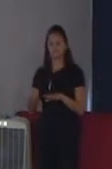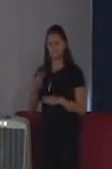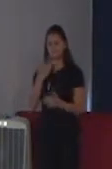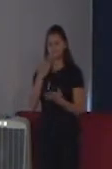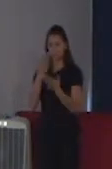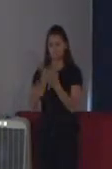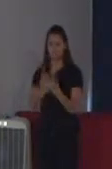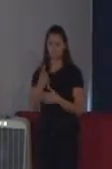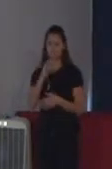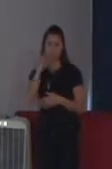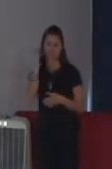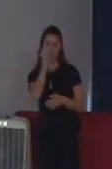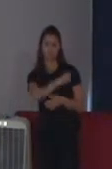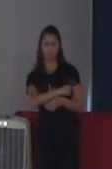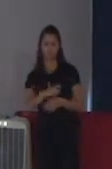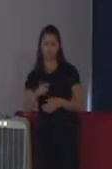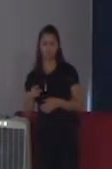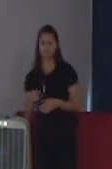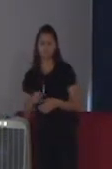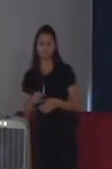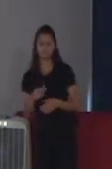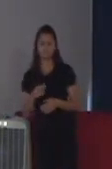gracias.